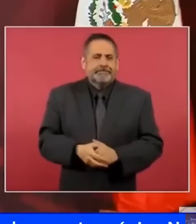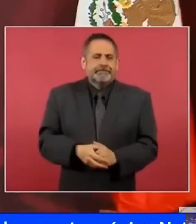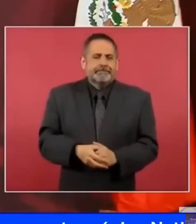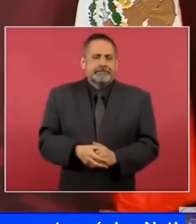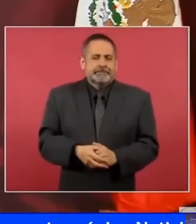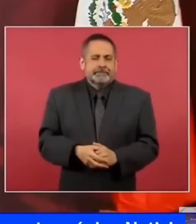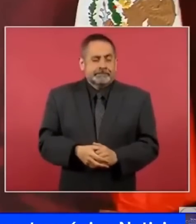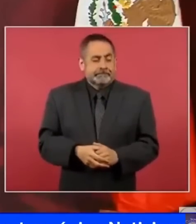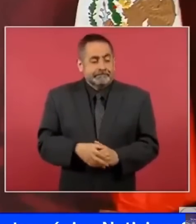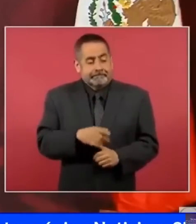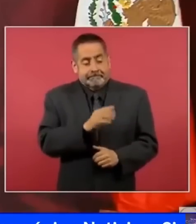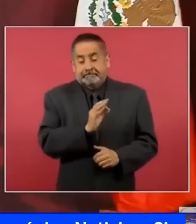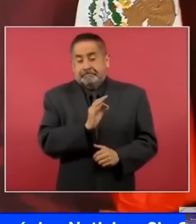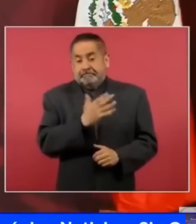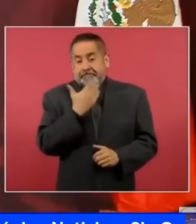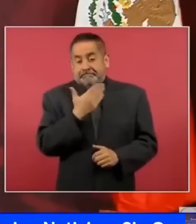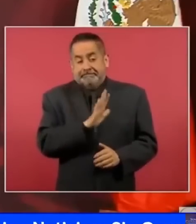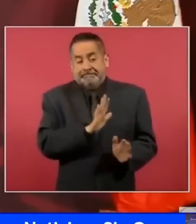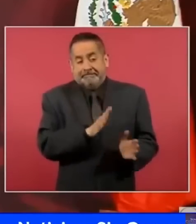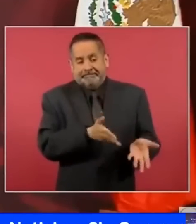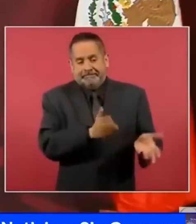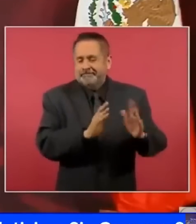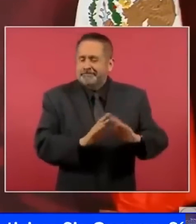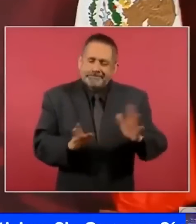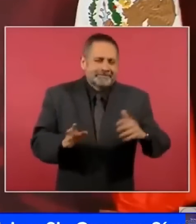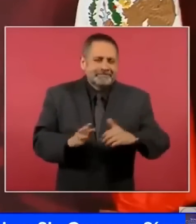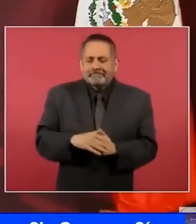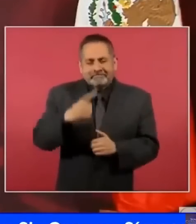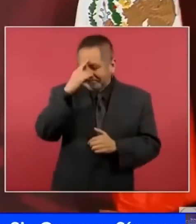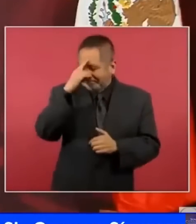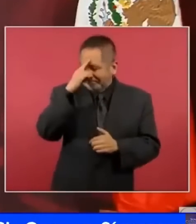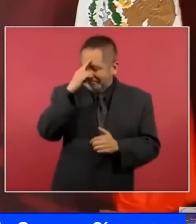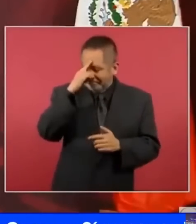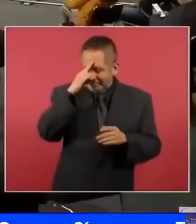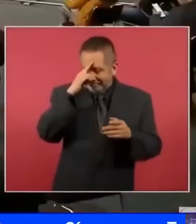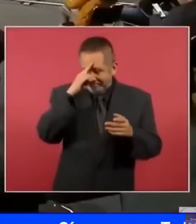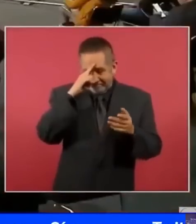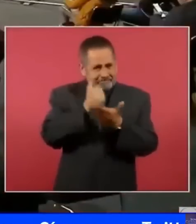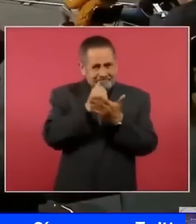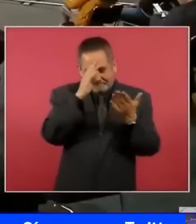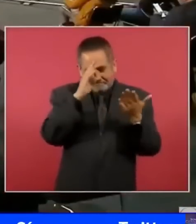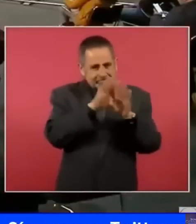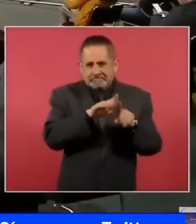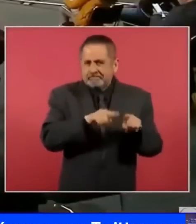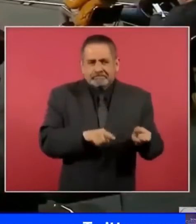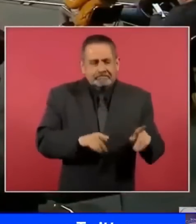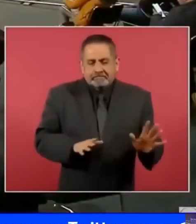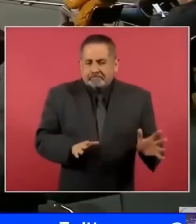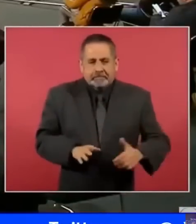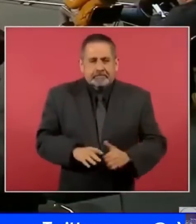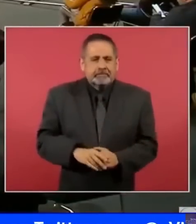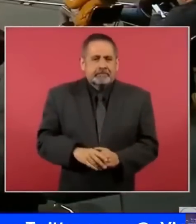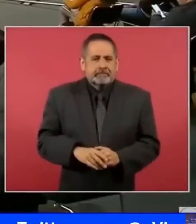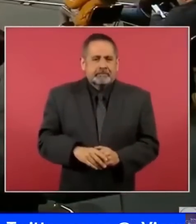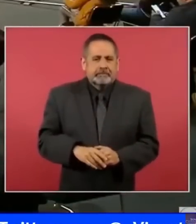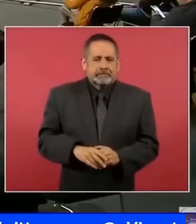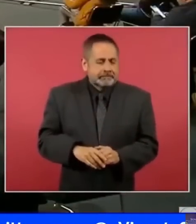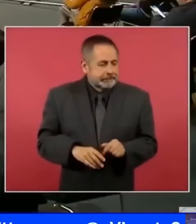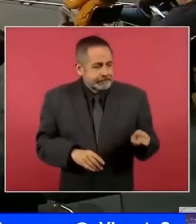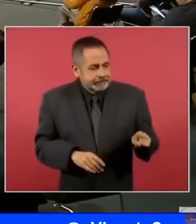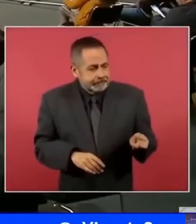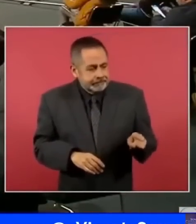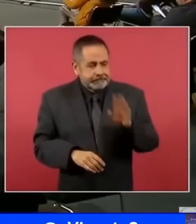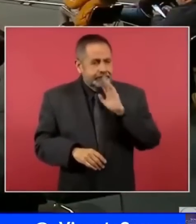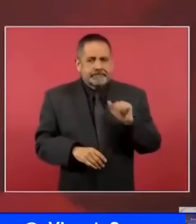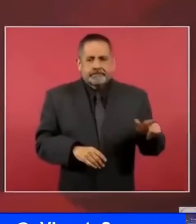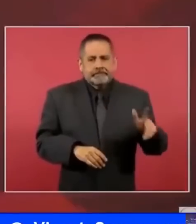Es correcto. O sea, ya se me hacía que esto estaba mal,